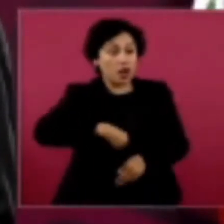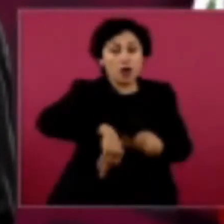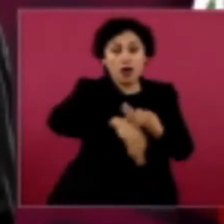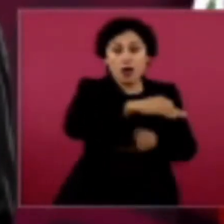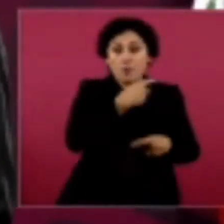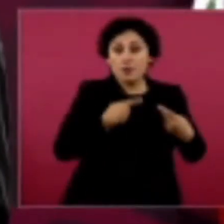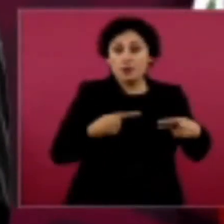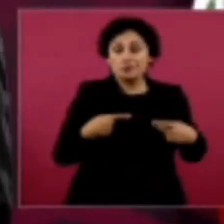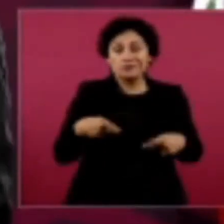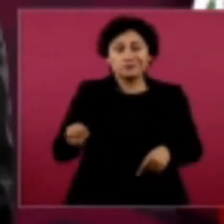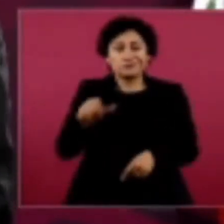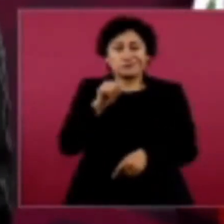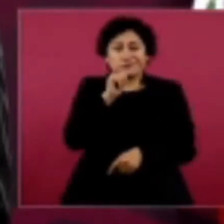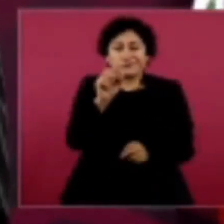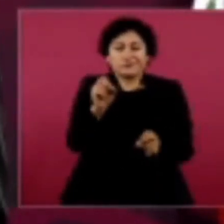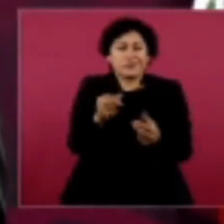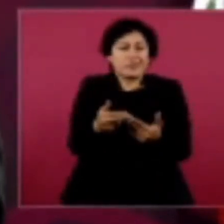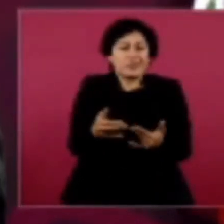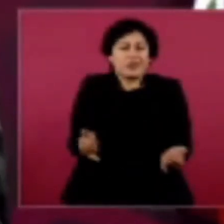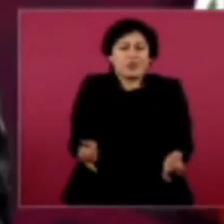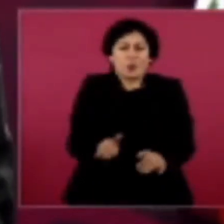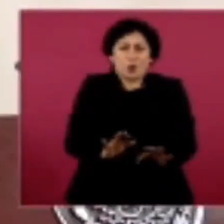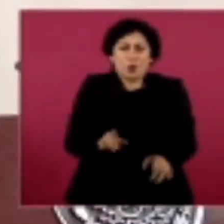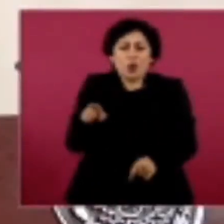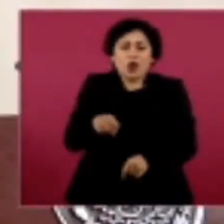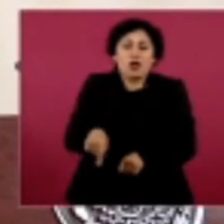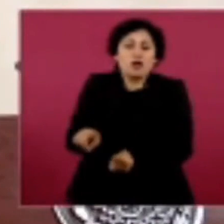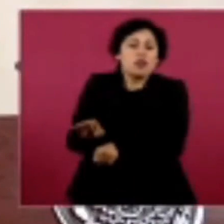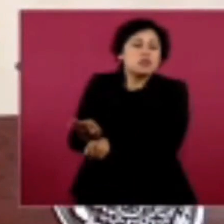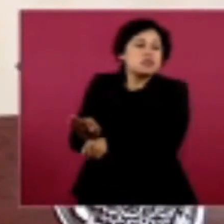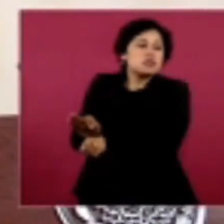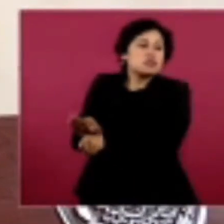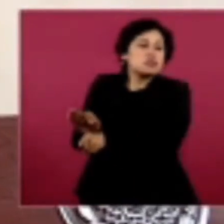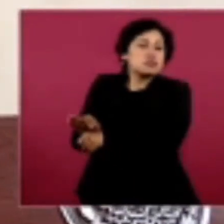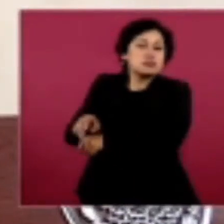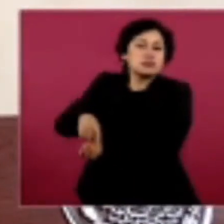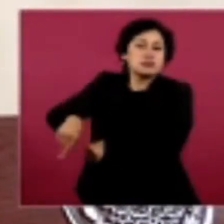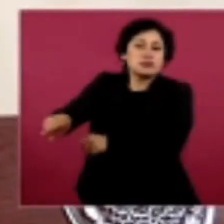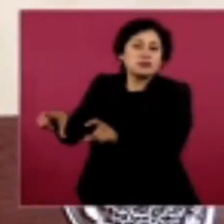Siempre han estado ahí de tapadera.